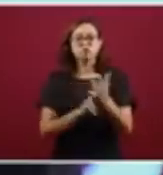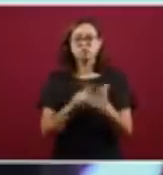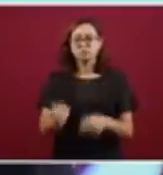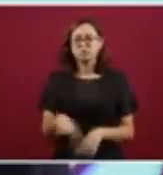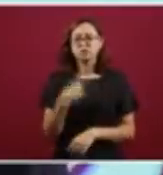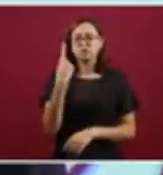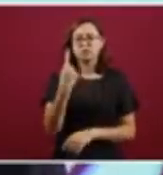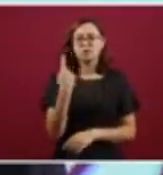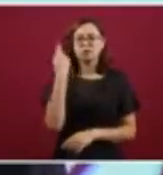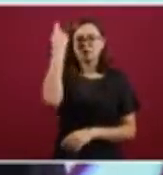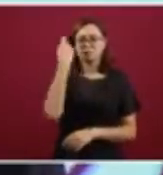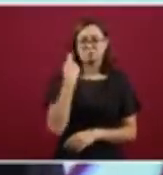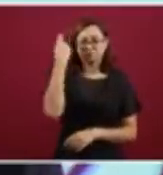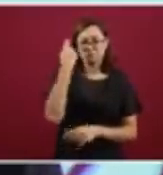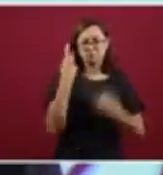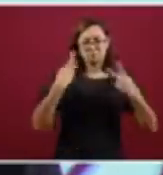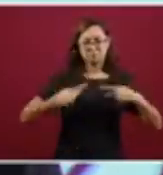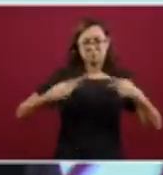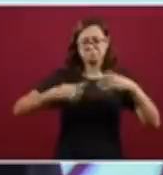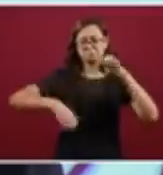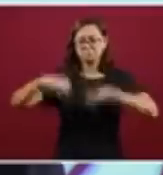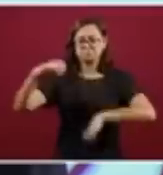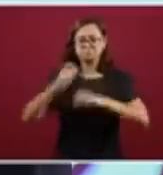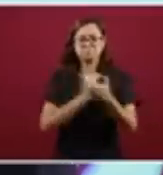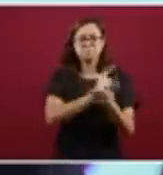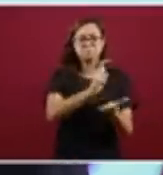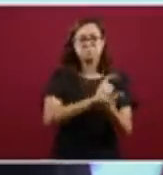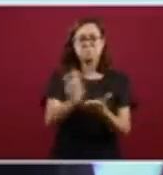pensión alimentaria a los adultos mayores.